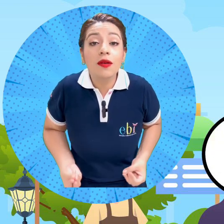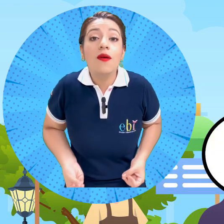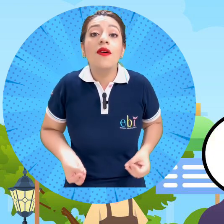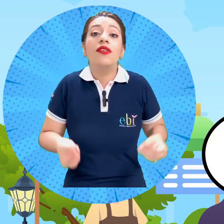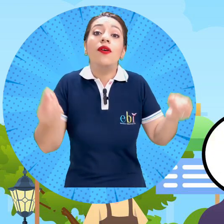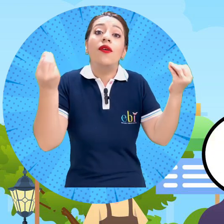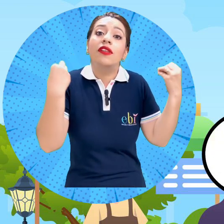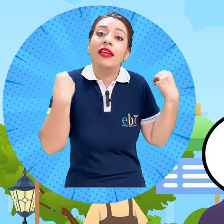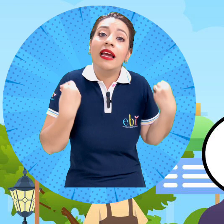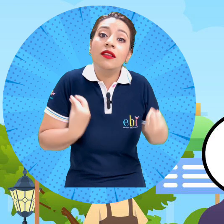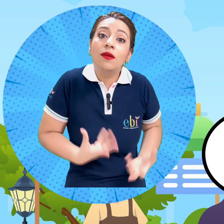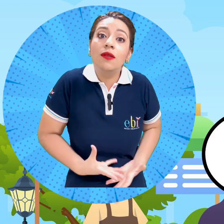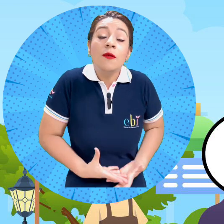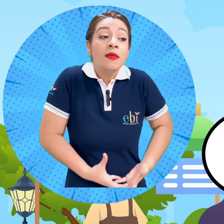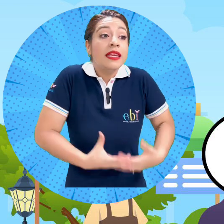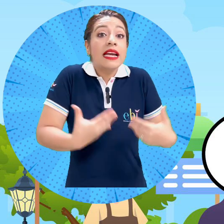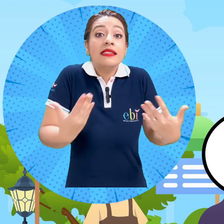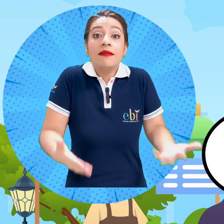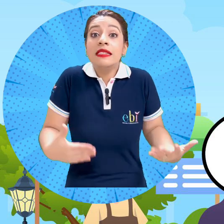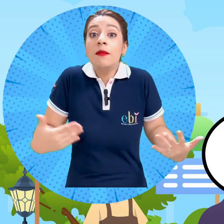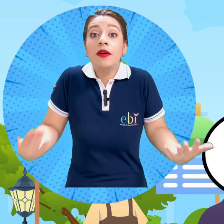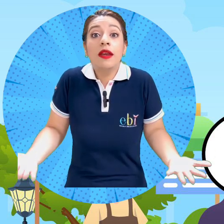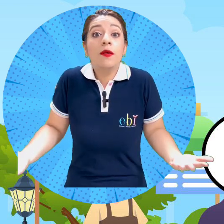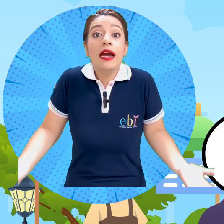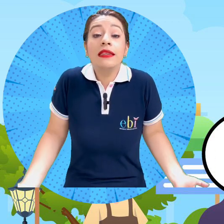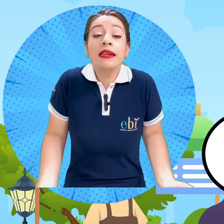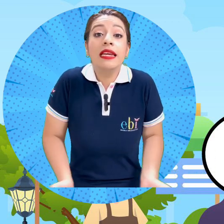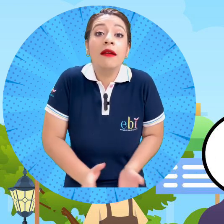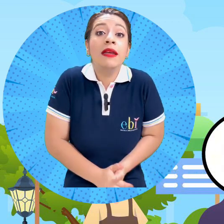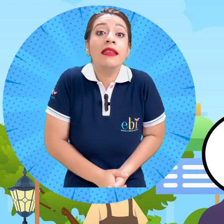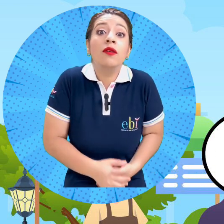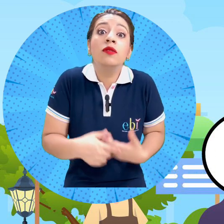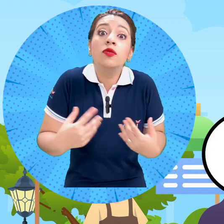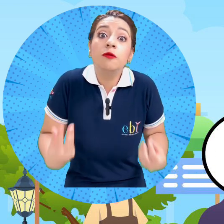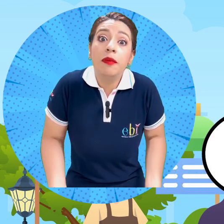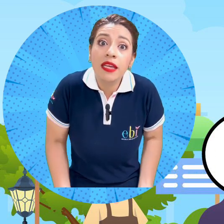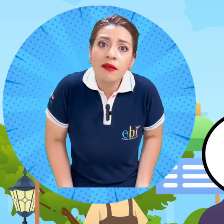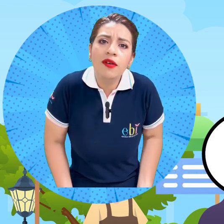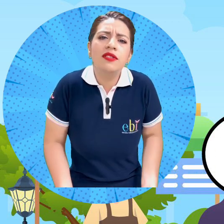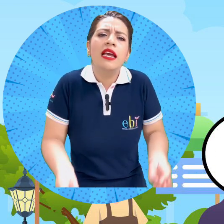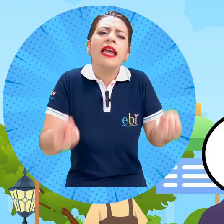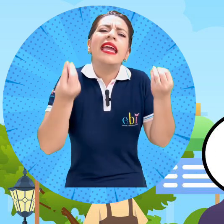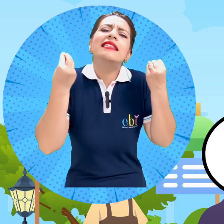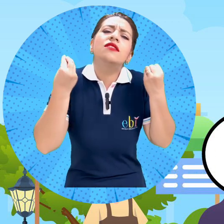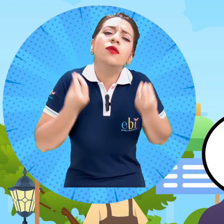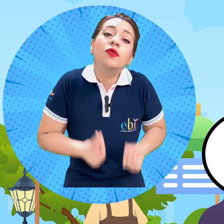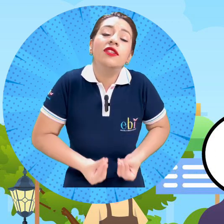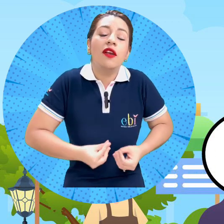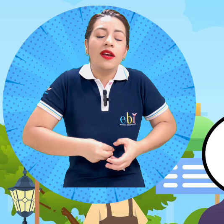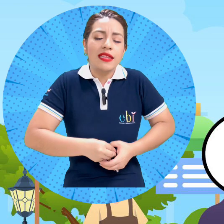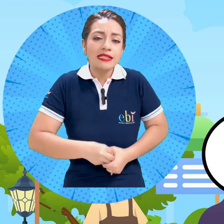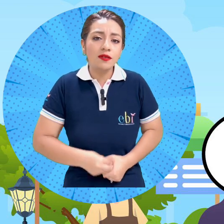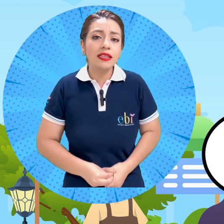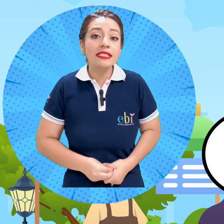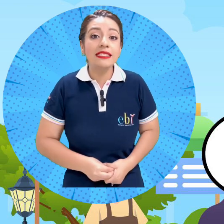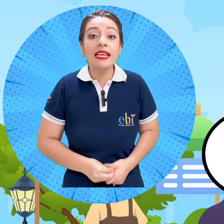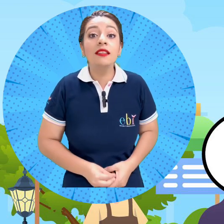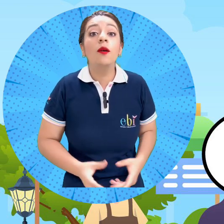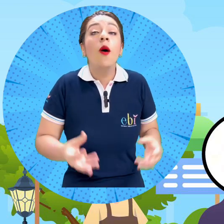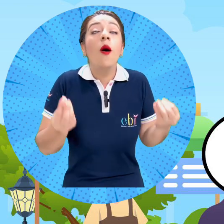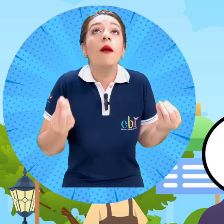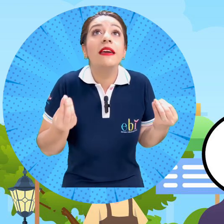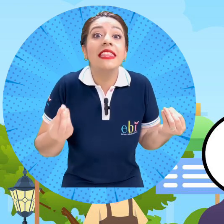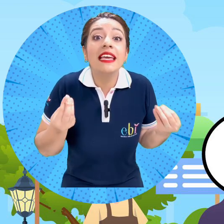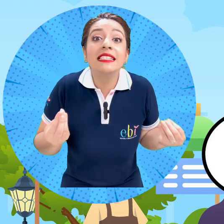recoge todo, ordena todo y así vas a poder jugar tranquilamente con tus primos. Escucha lo que te estoy